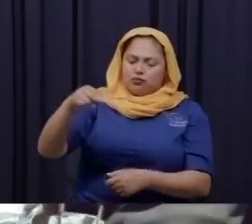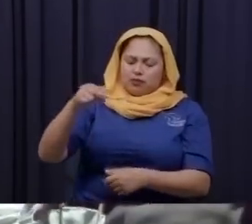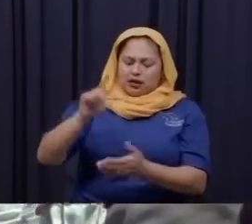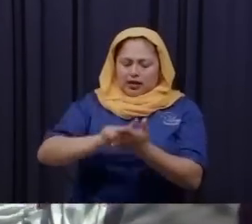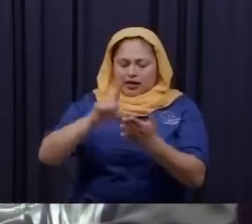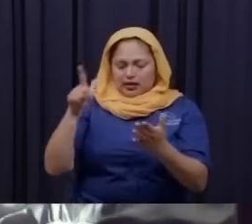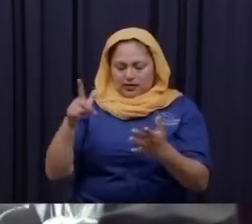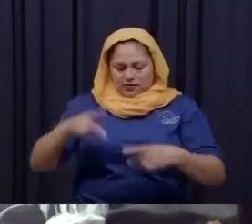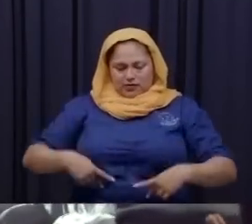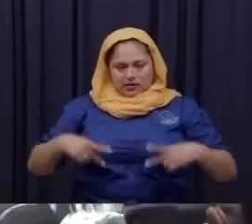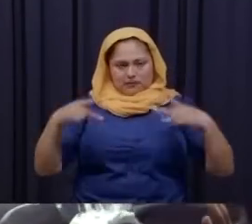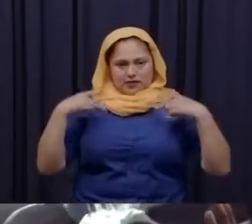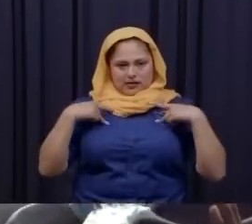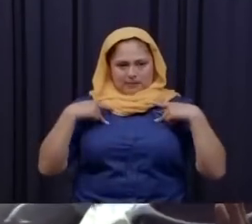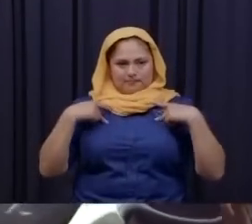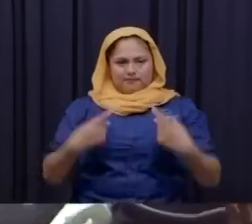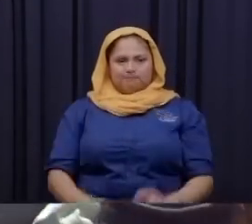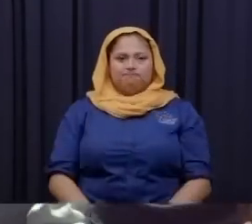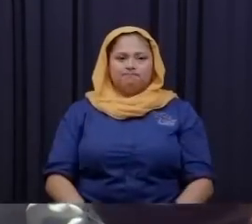nombre de Jesús de Nazaret.